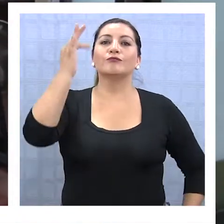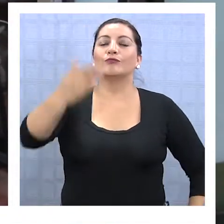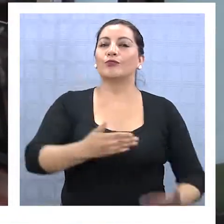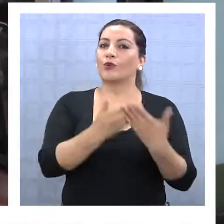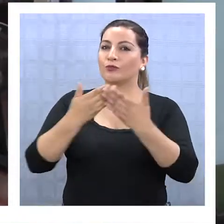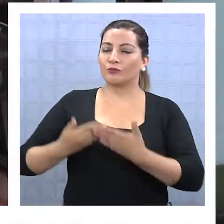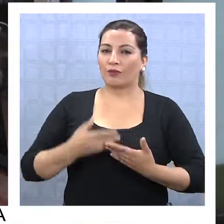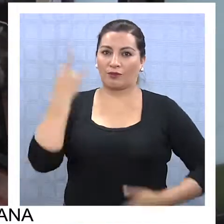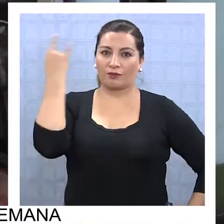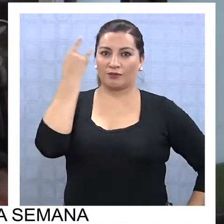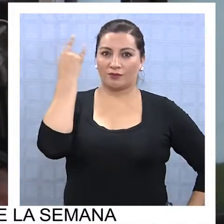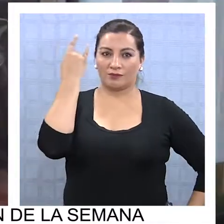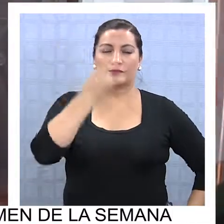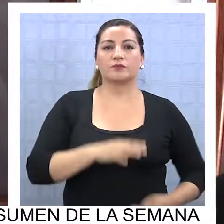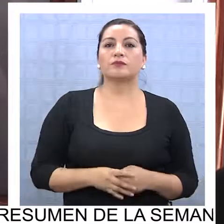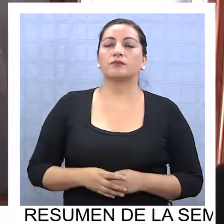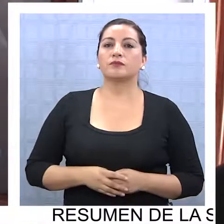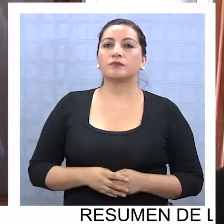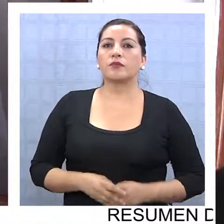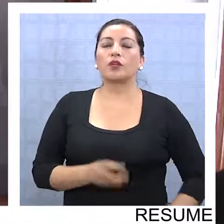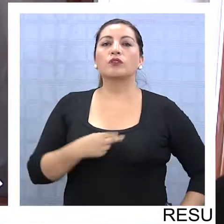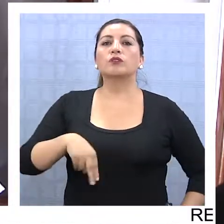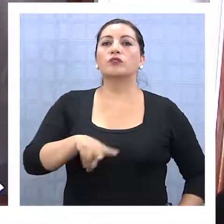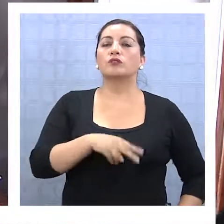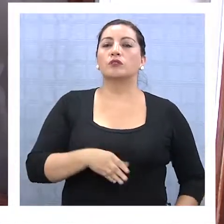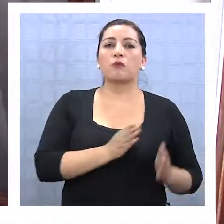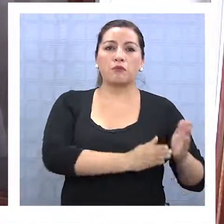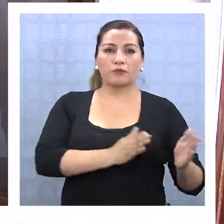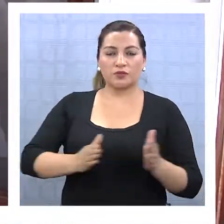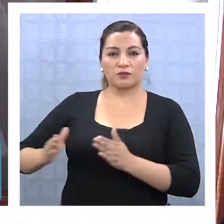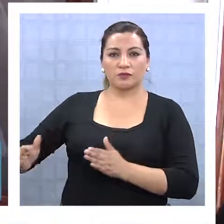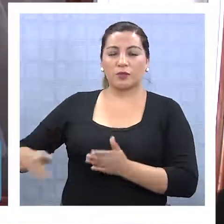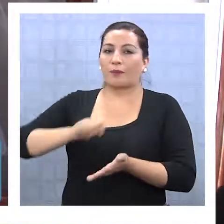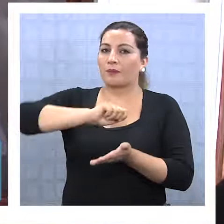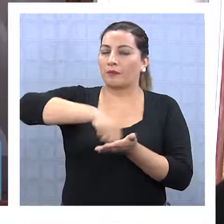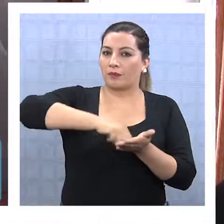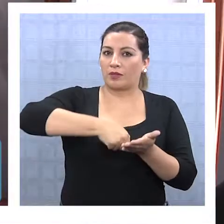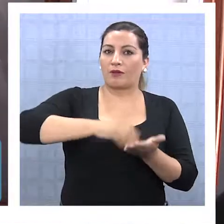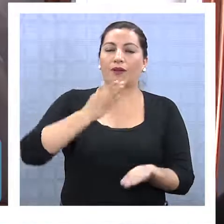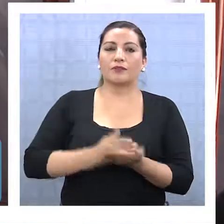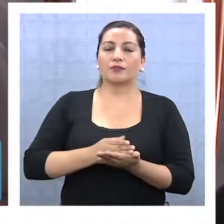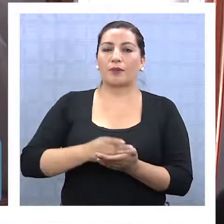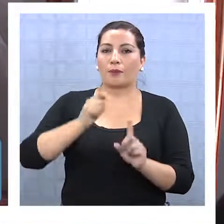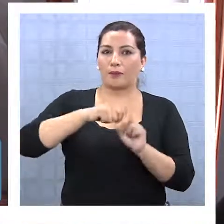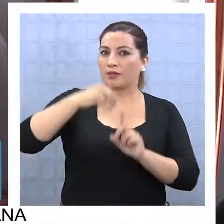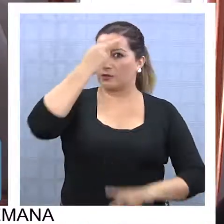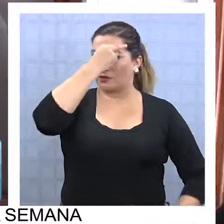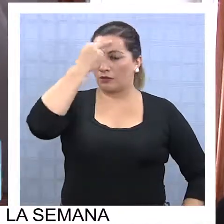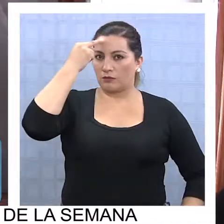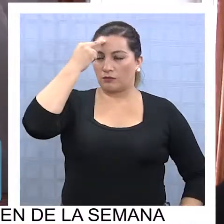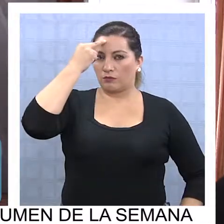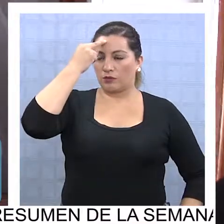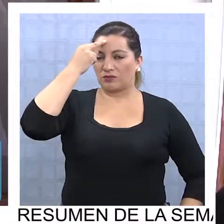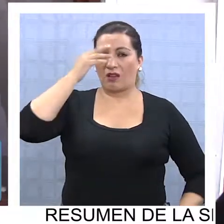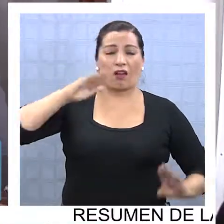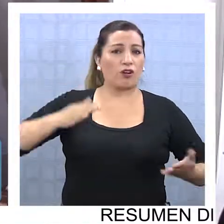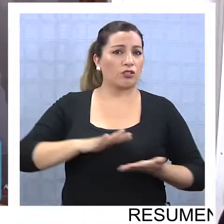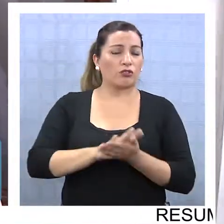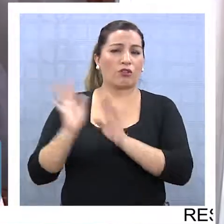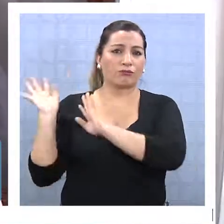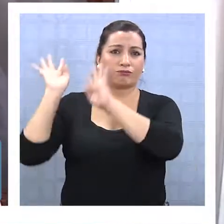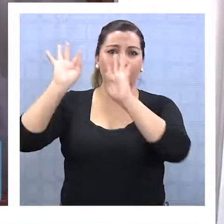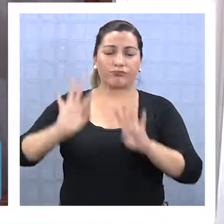estudiantes universitarios. Nosotros estamos en un proceso de matrícula hasta marzo. Estamos en todo el auge en estos